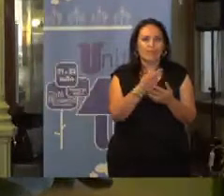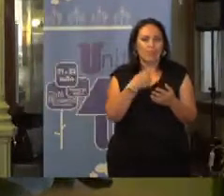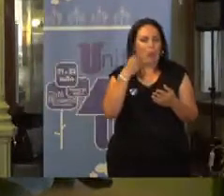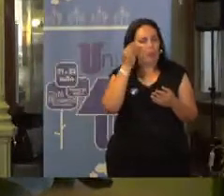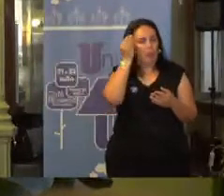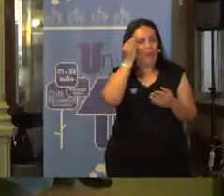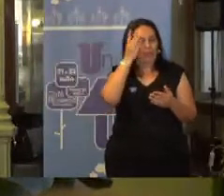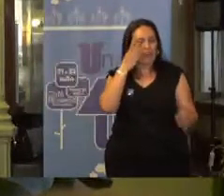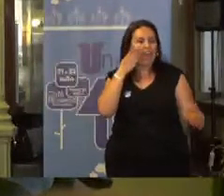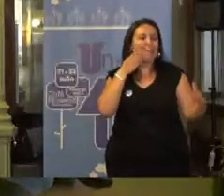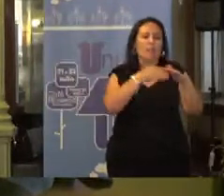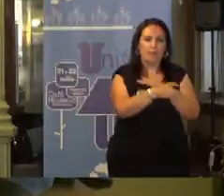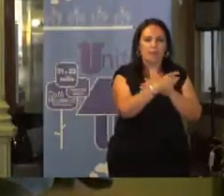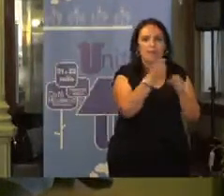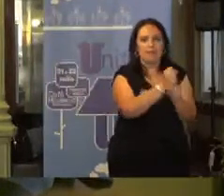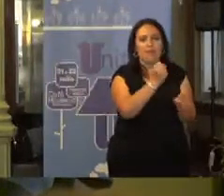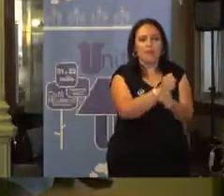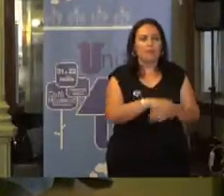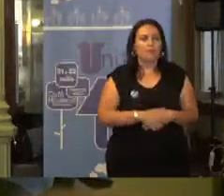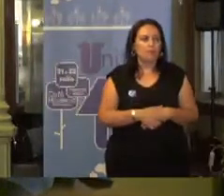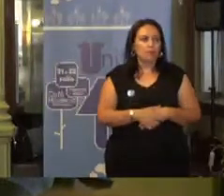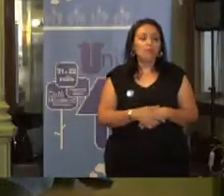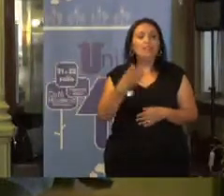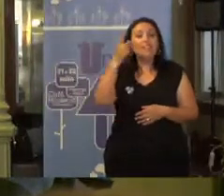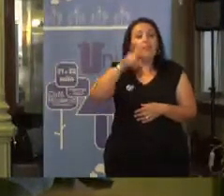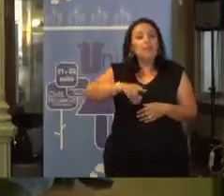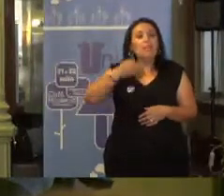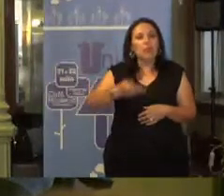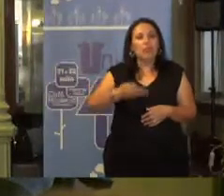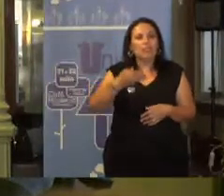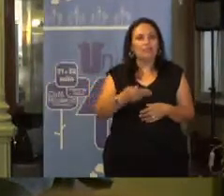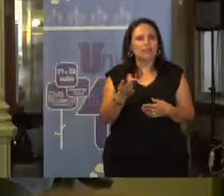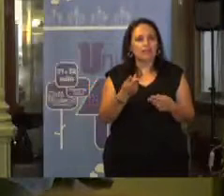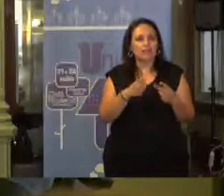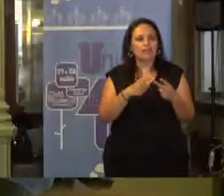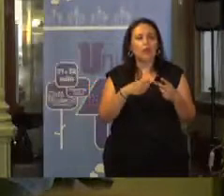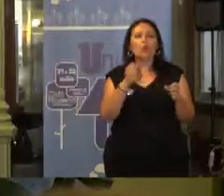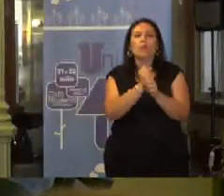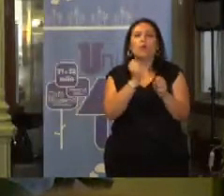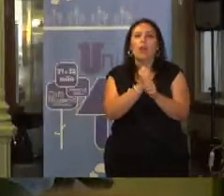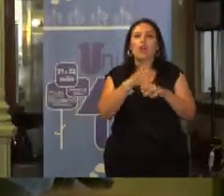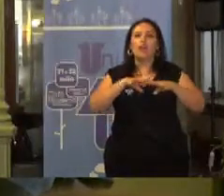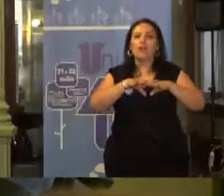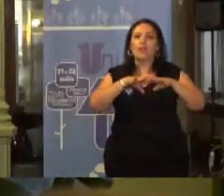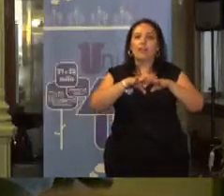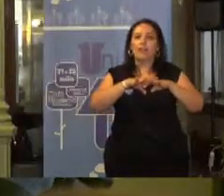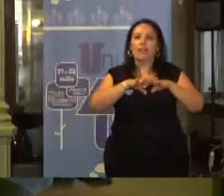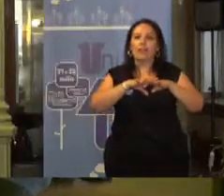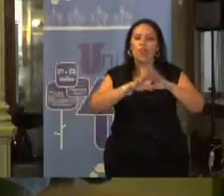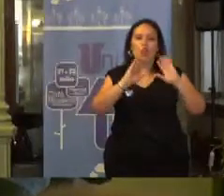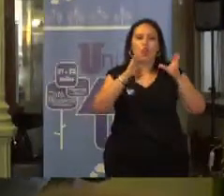traballar. Do mesmo xeito que sería posible hoxe tamén plantexar un traballo en rede entre partidos,